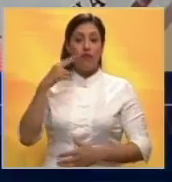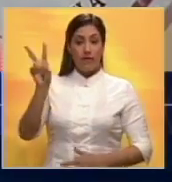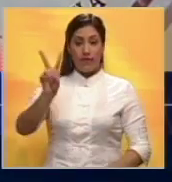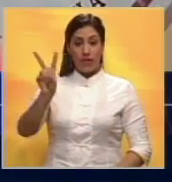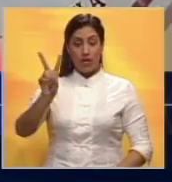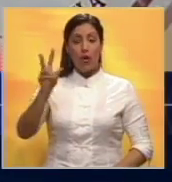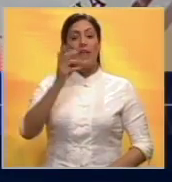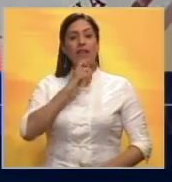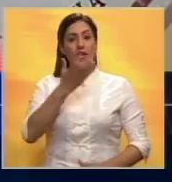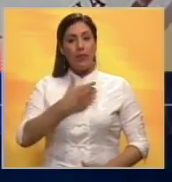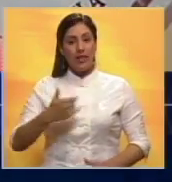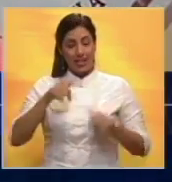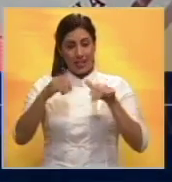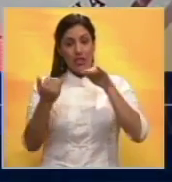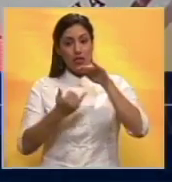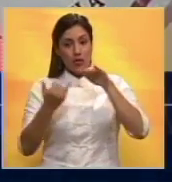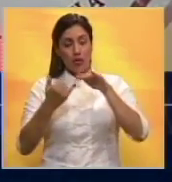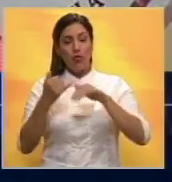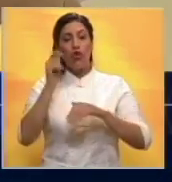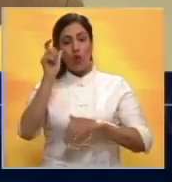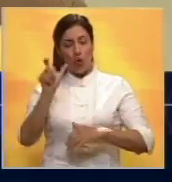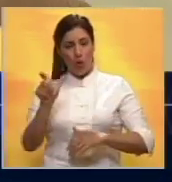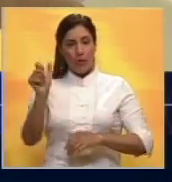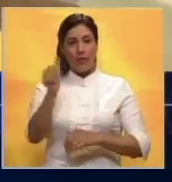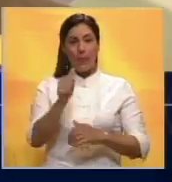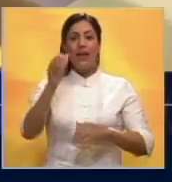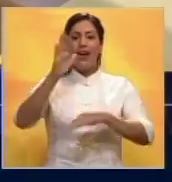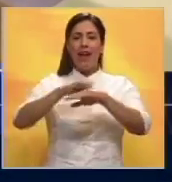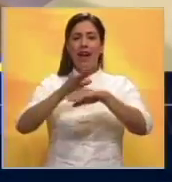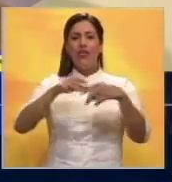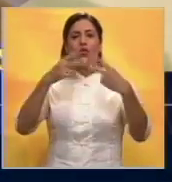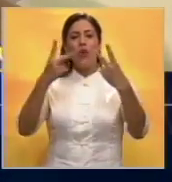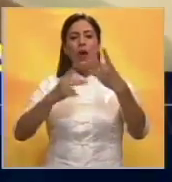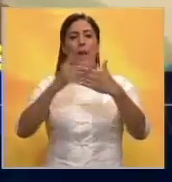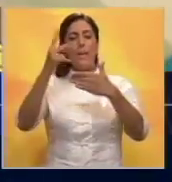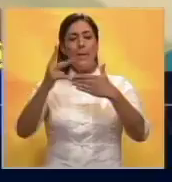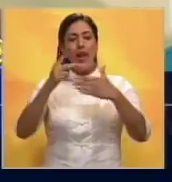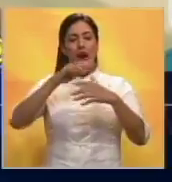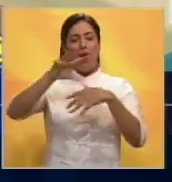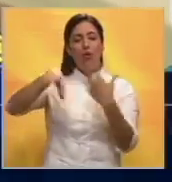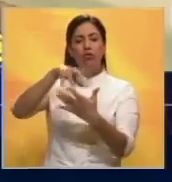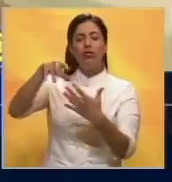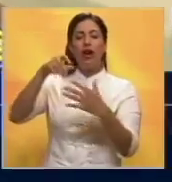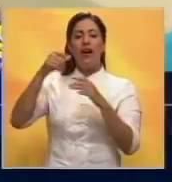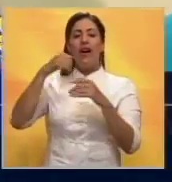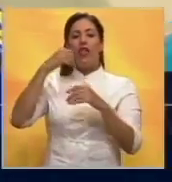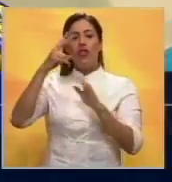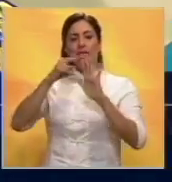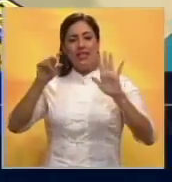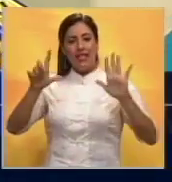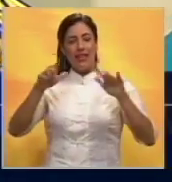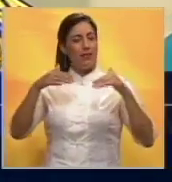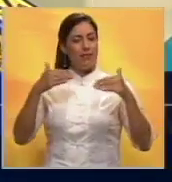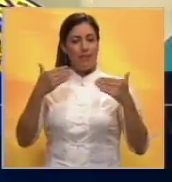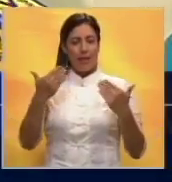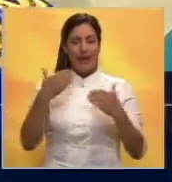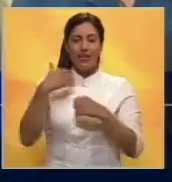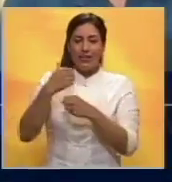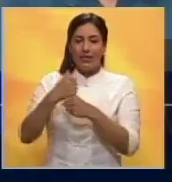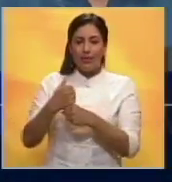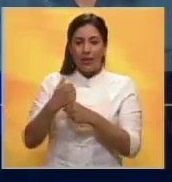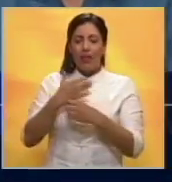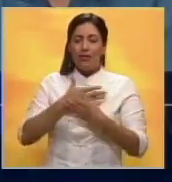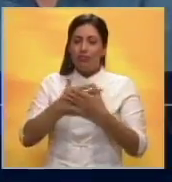Venezuela el presidente de esta institución gers anunció el plan rebelión productiva 2017 a través del cual esperan